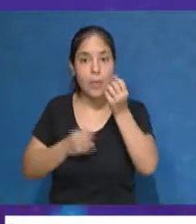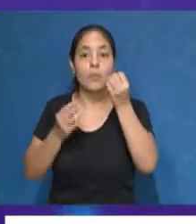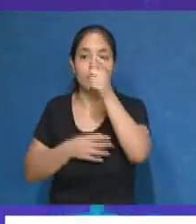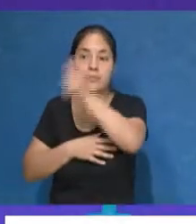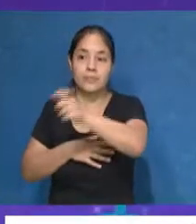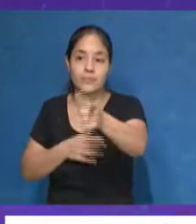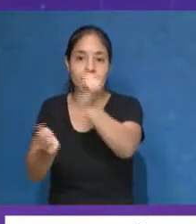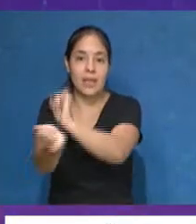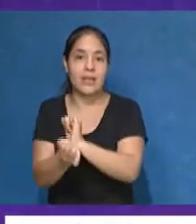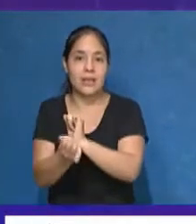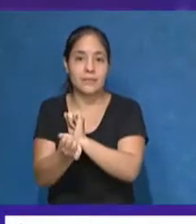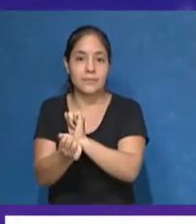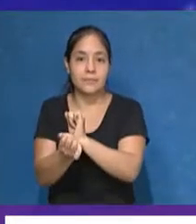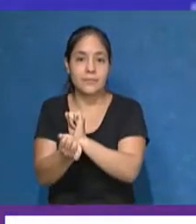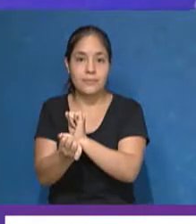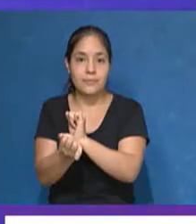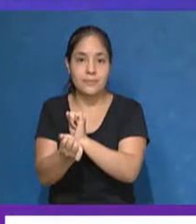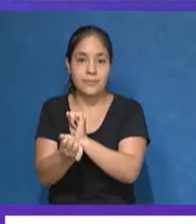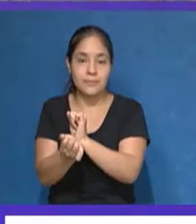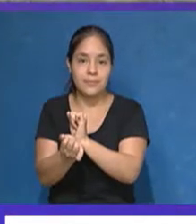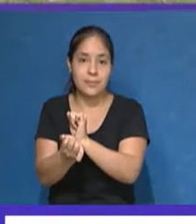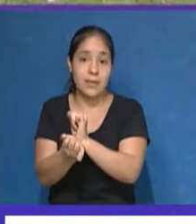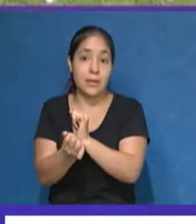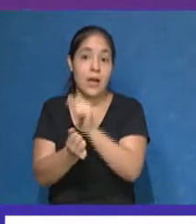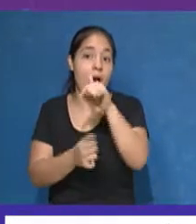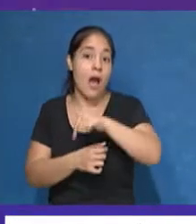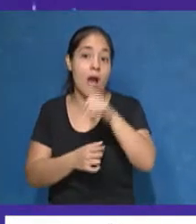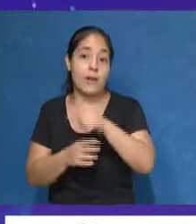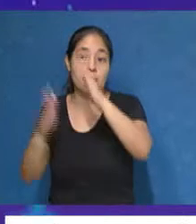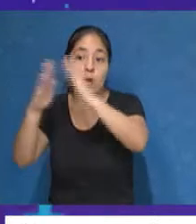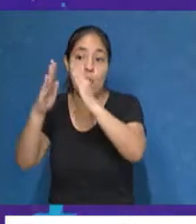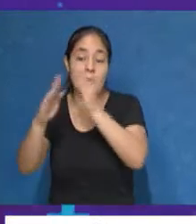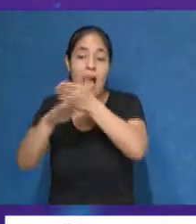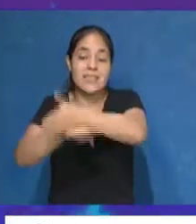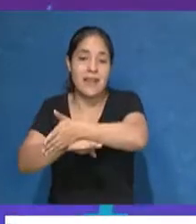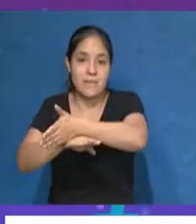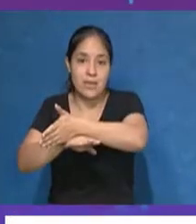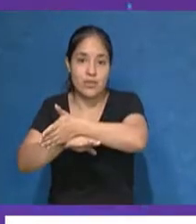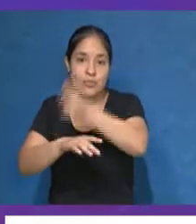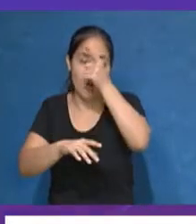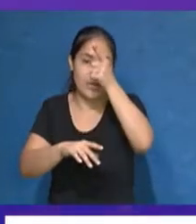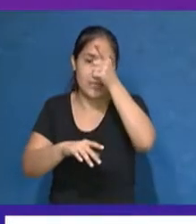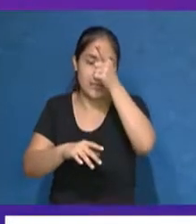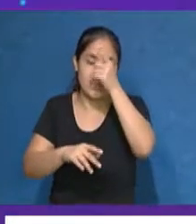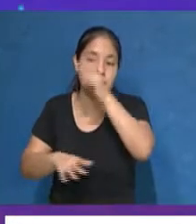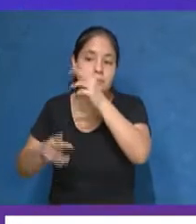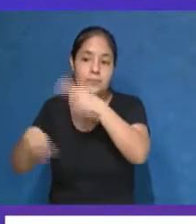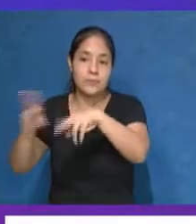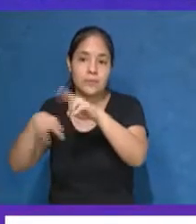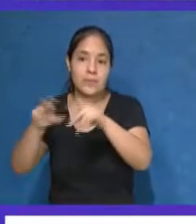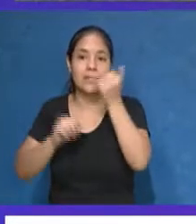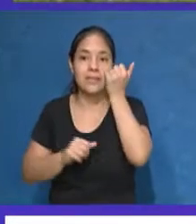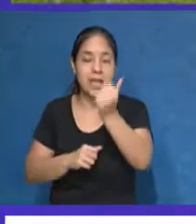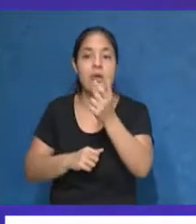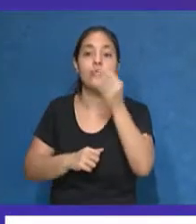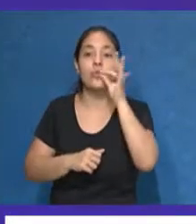los individuos y se estén realizando por estos momentos allanamientos, amén de los que ya se realizaron en Tupungato,